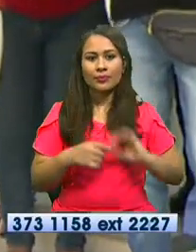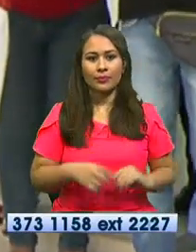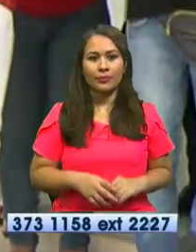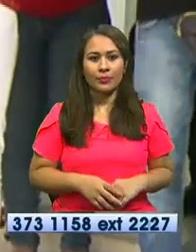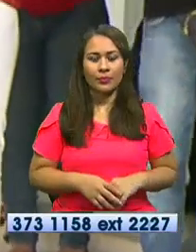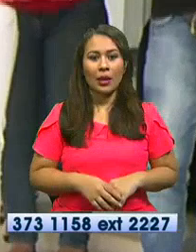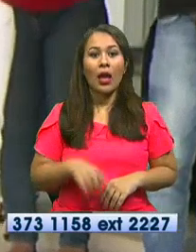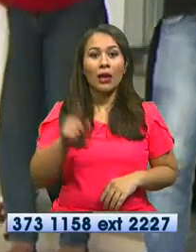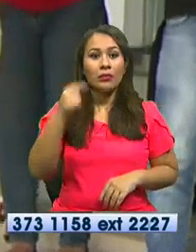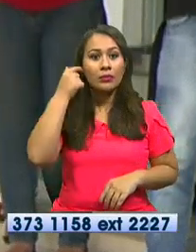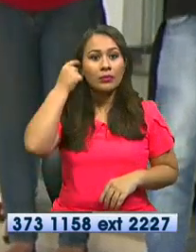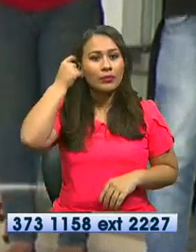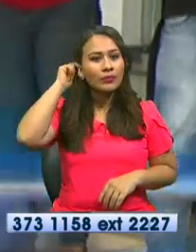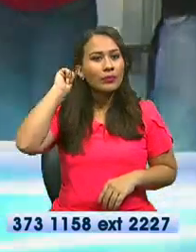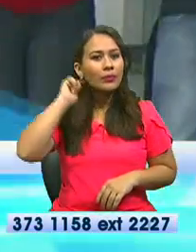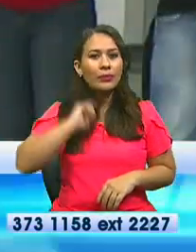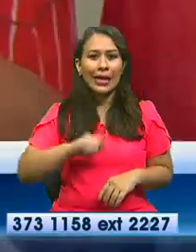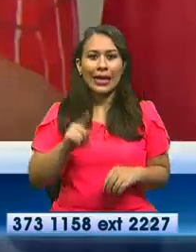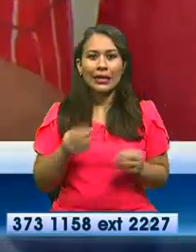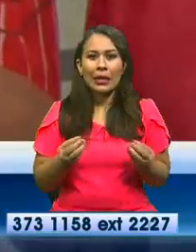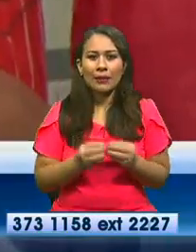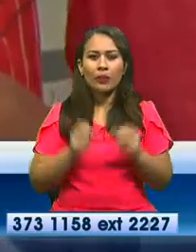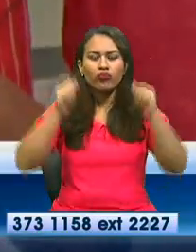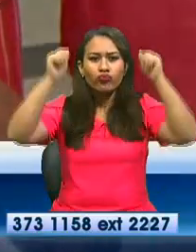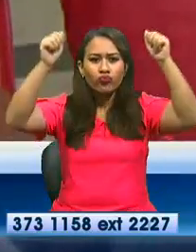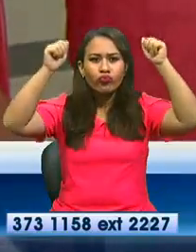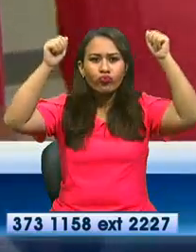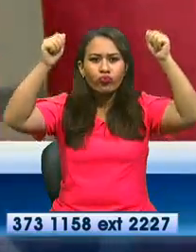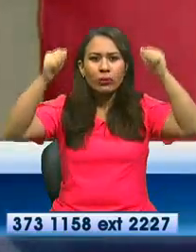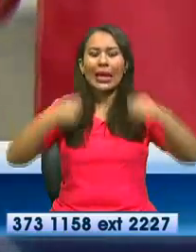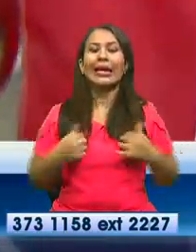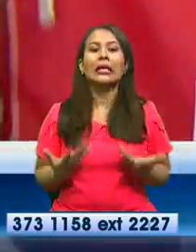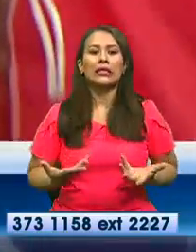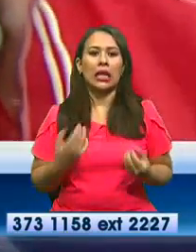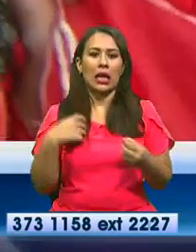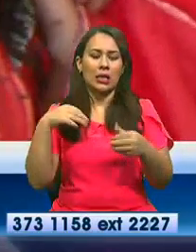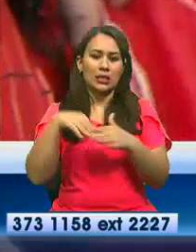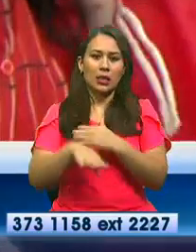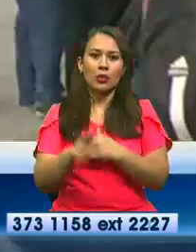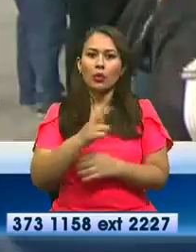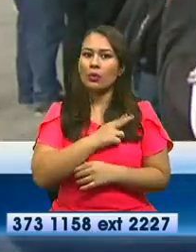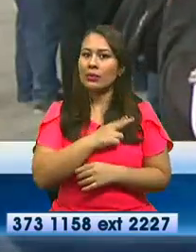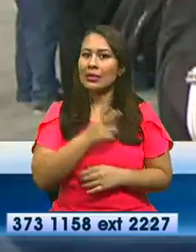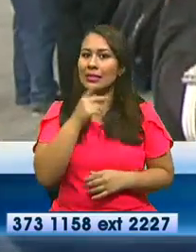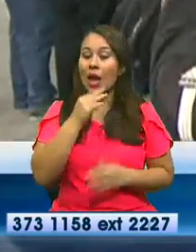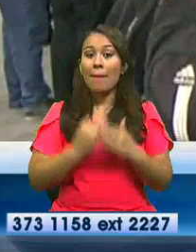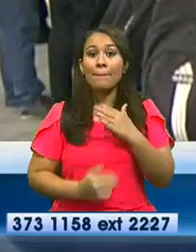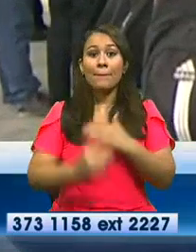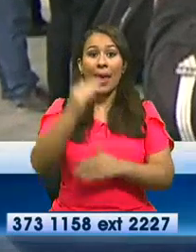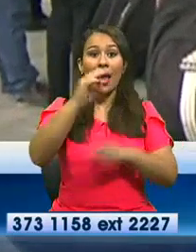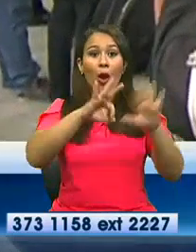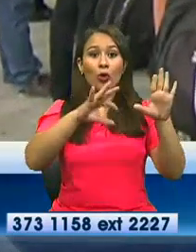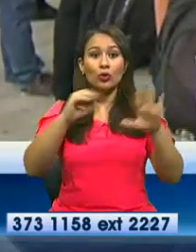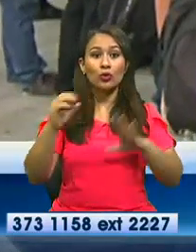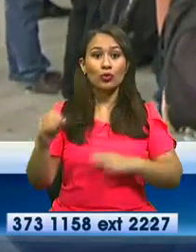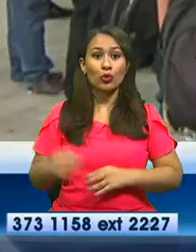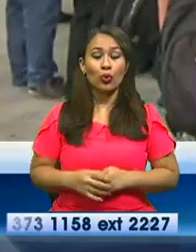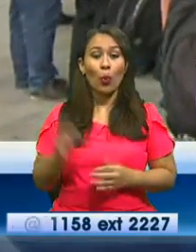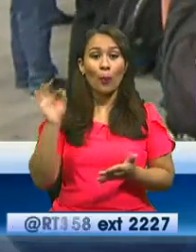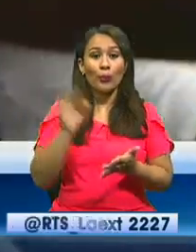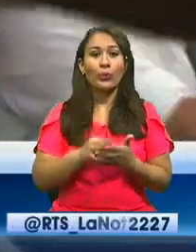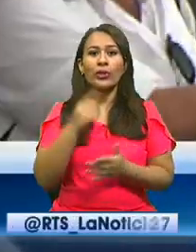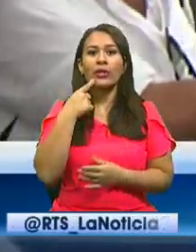La FEUE había convocado a un plantón con el fin de exigir un cupo para los estudiantes que superaron los 800 puntos en